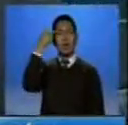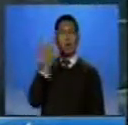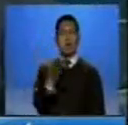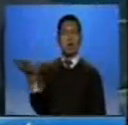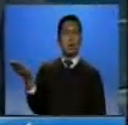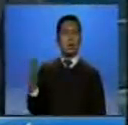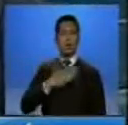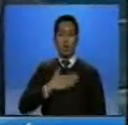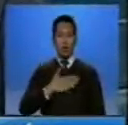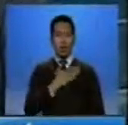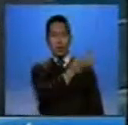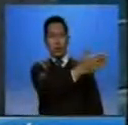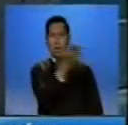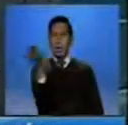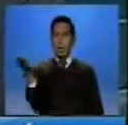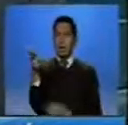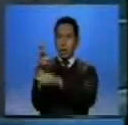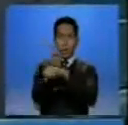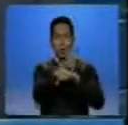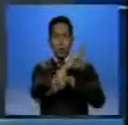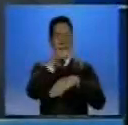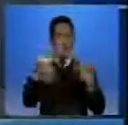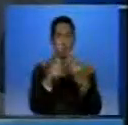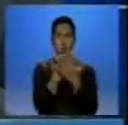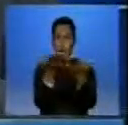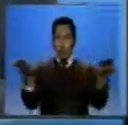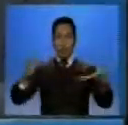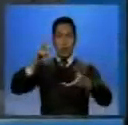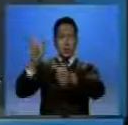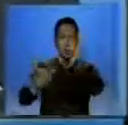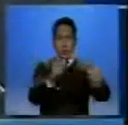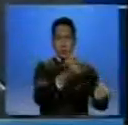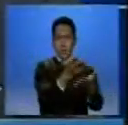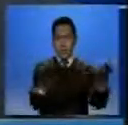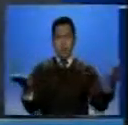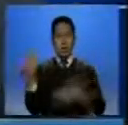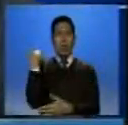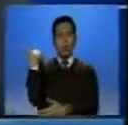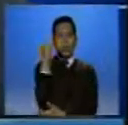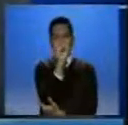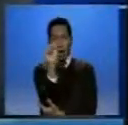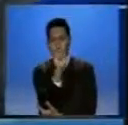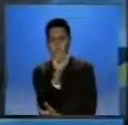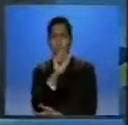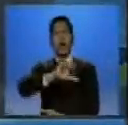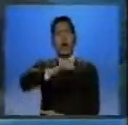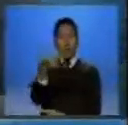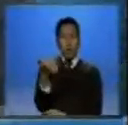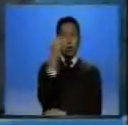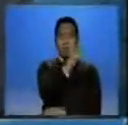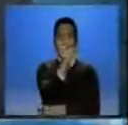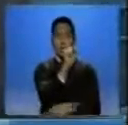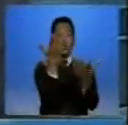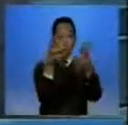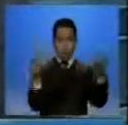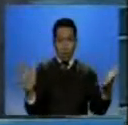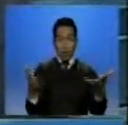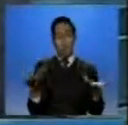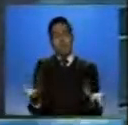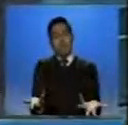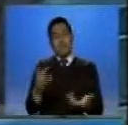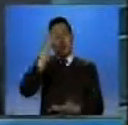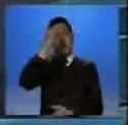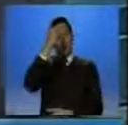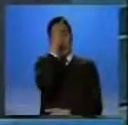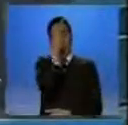yo, es el camarógrafo, es todos los que nos están viendo, es los que tienen carro y los que no tienen carro. Está equivocada la finalidad de ese